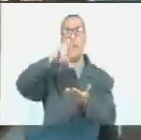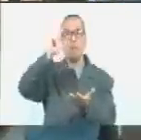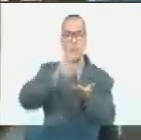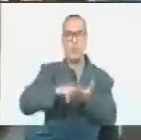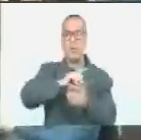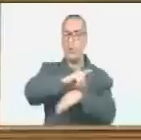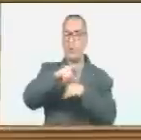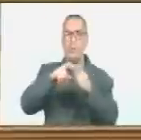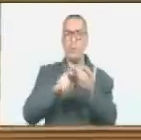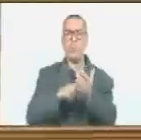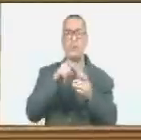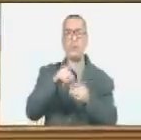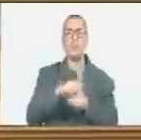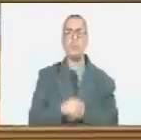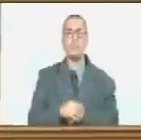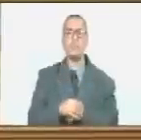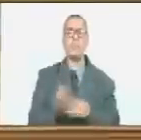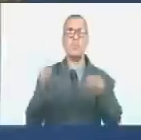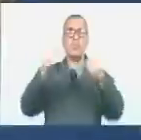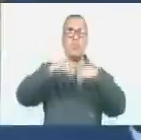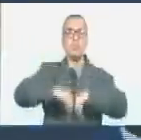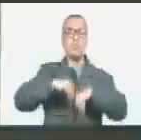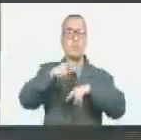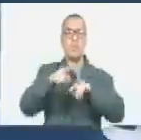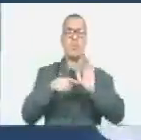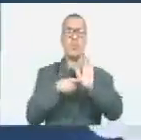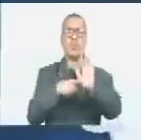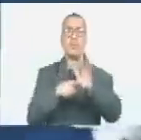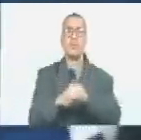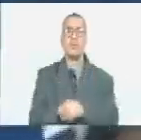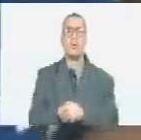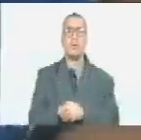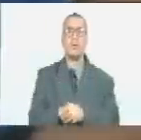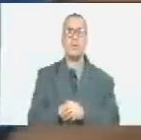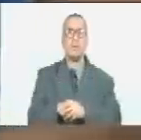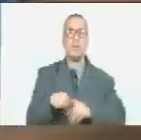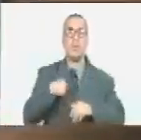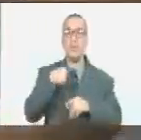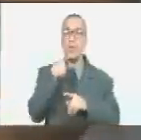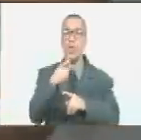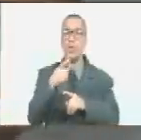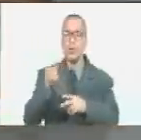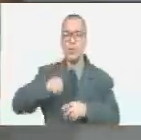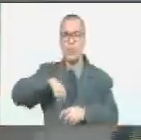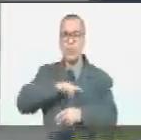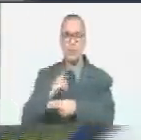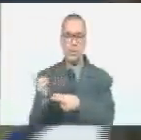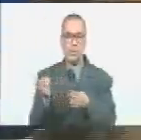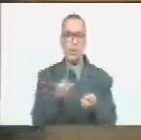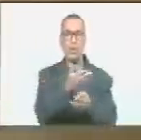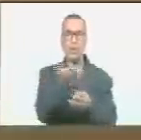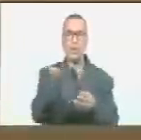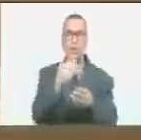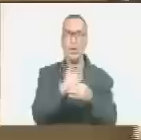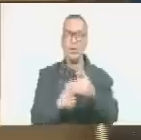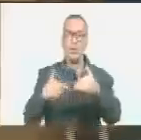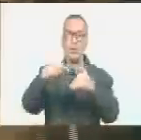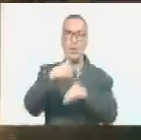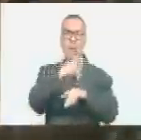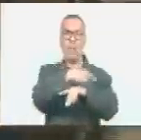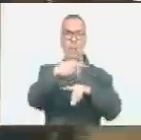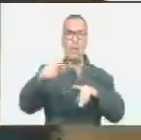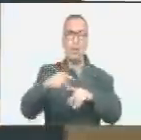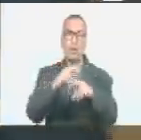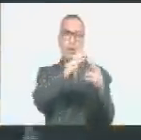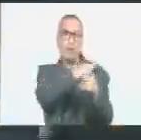por unanimidad el acuerdo que se presentó. Yo convoco a nuestros invitados de honor para que suban al podio de la